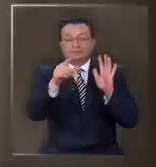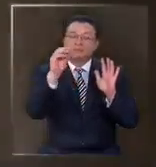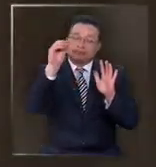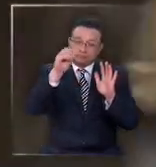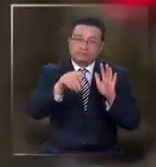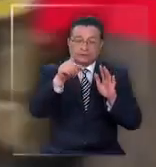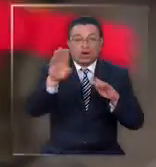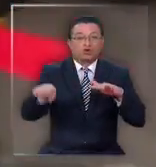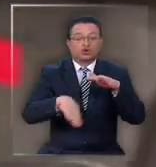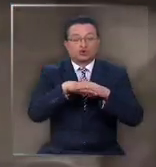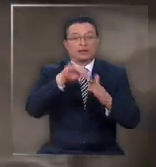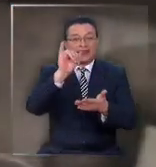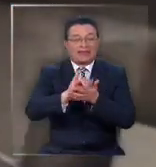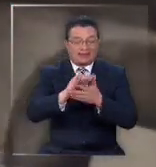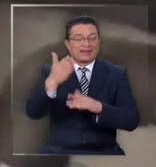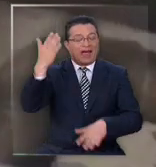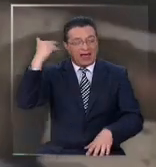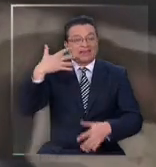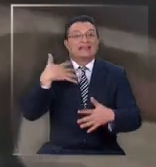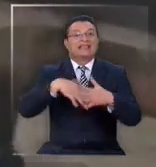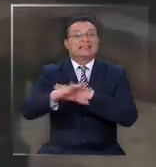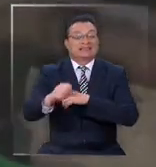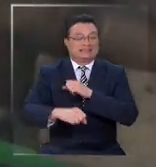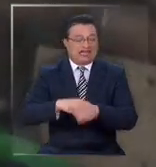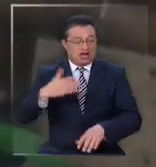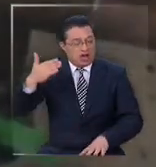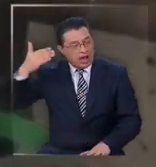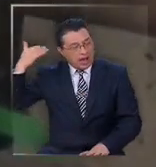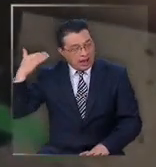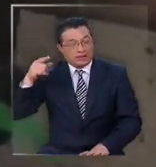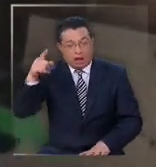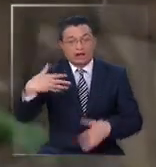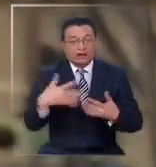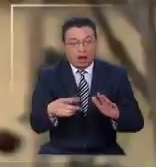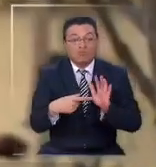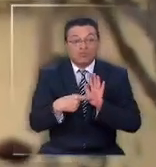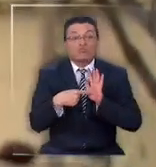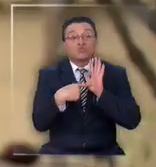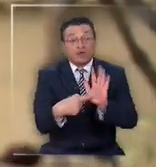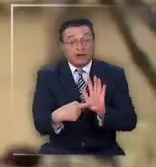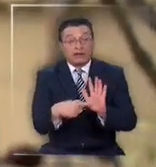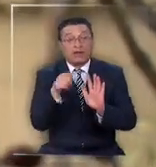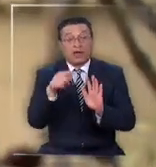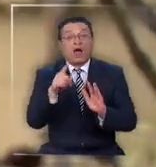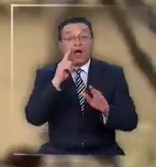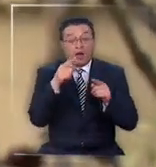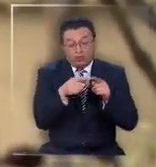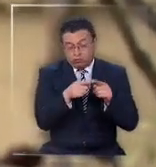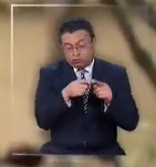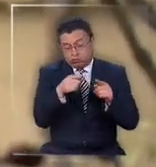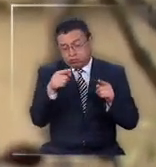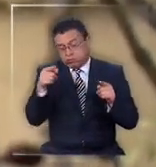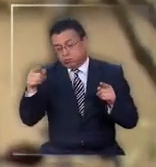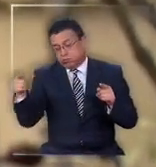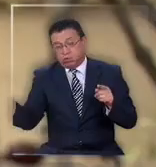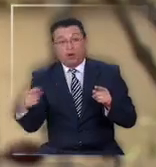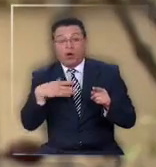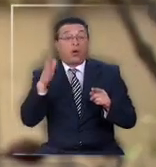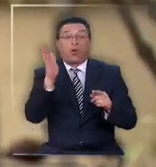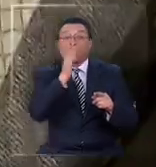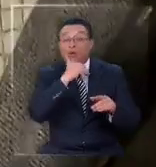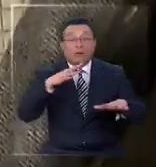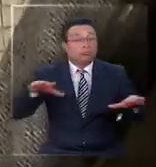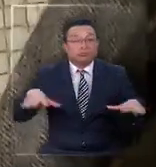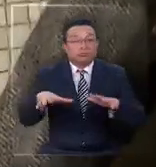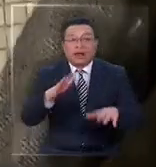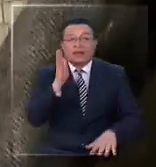que tuvo la superintendencia hace más de 15 años y que muestra que hay un largo periodo de tiempo en que no se tomaron